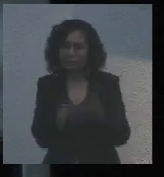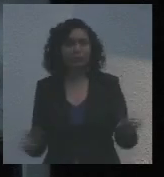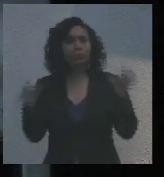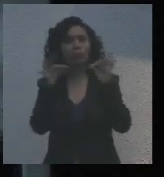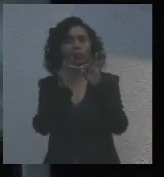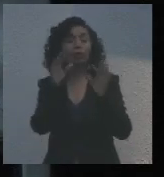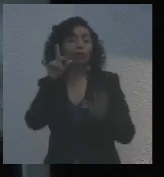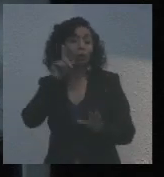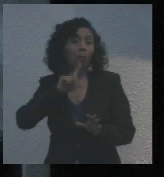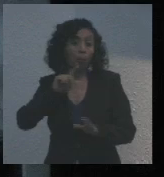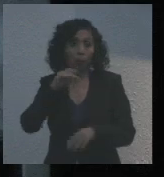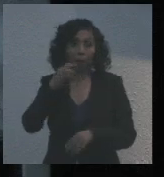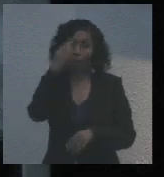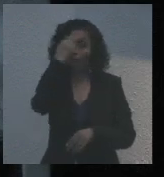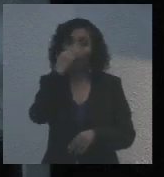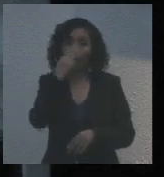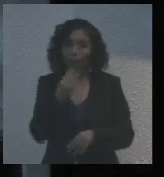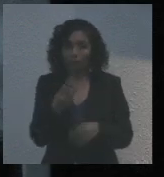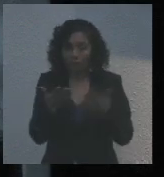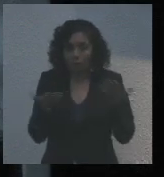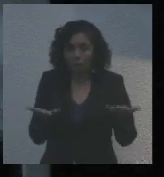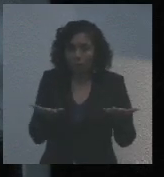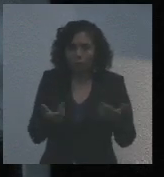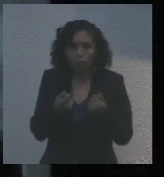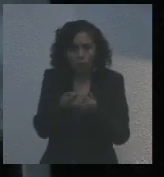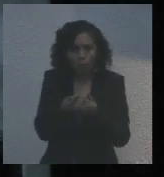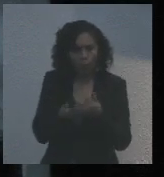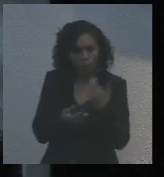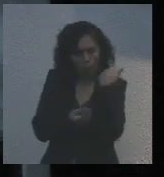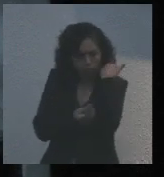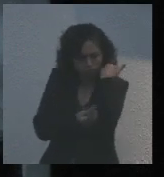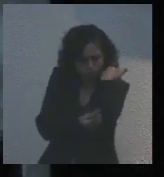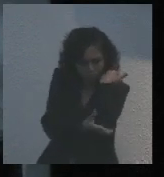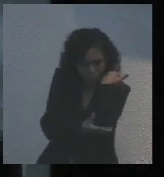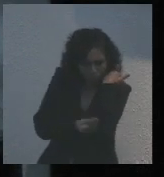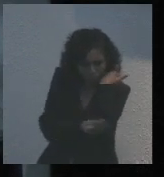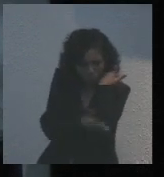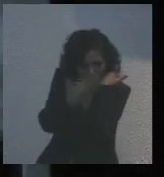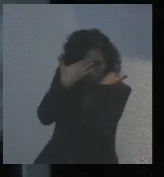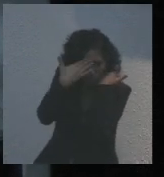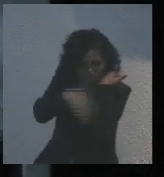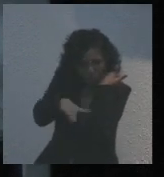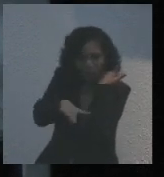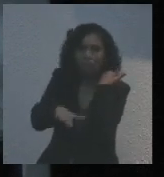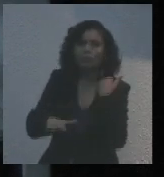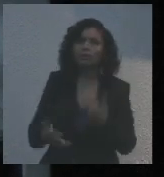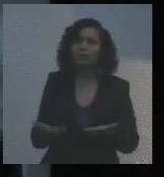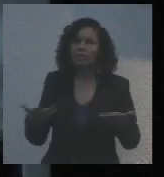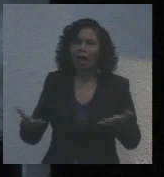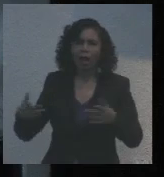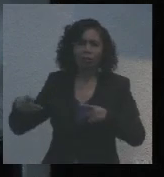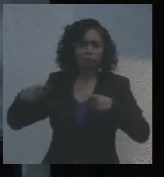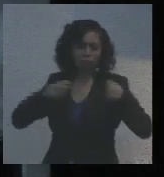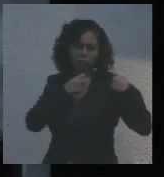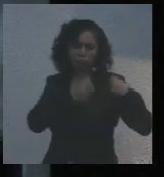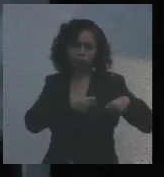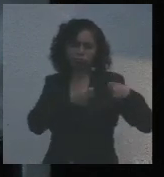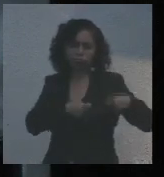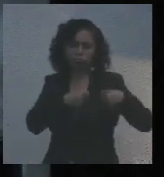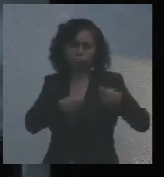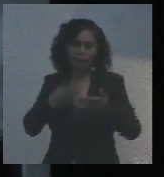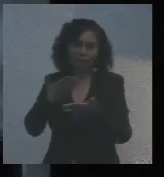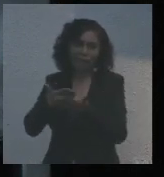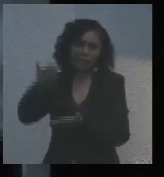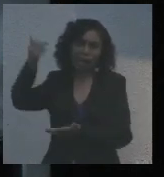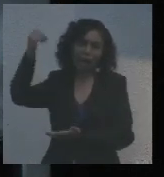Maya que como partera has puesto un conocimiento ancestral al servicio